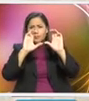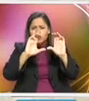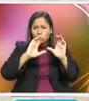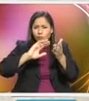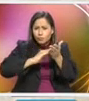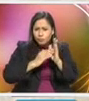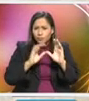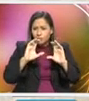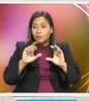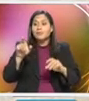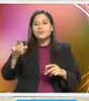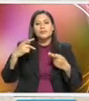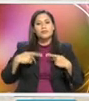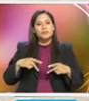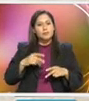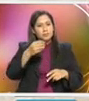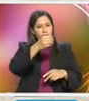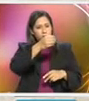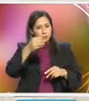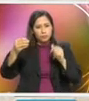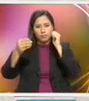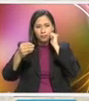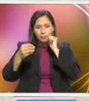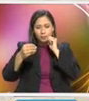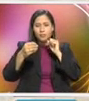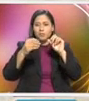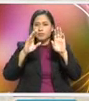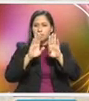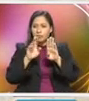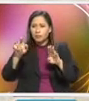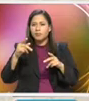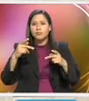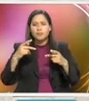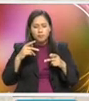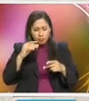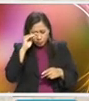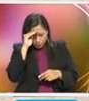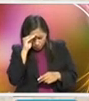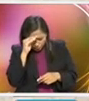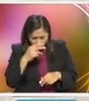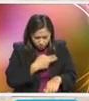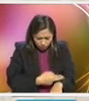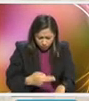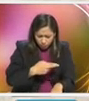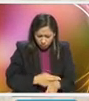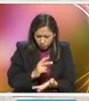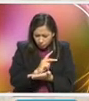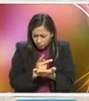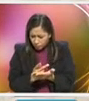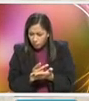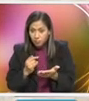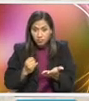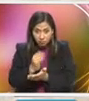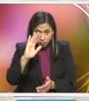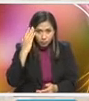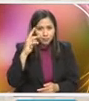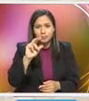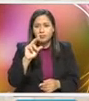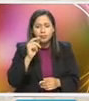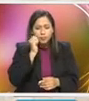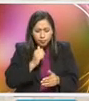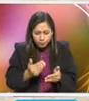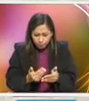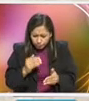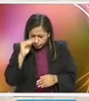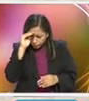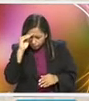habla de una persona muy estructurada, una persona que tiene mucha planeación, porque lo primero que nosotros vemos cuando una persona